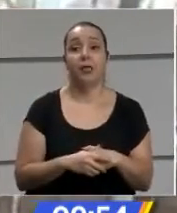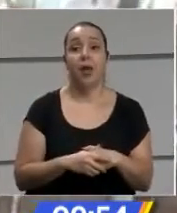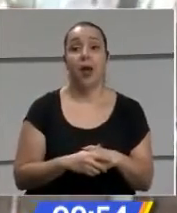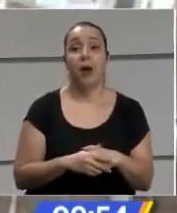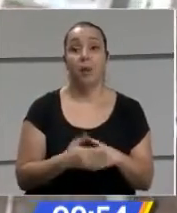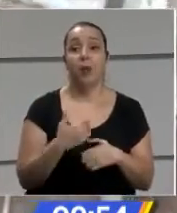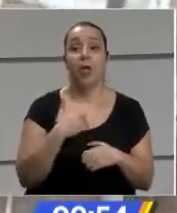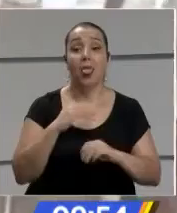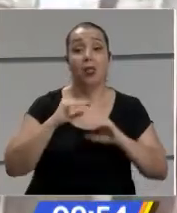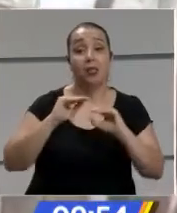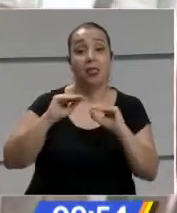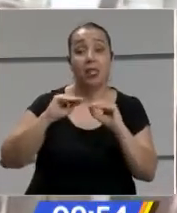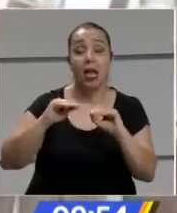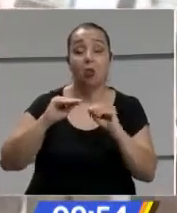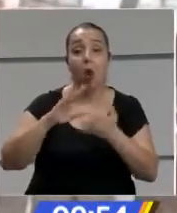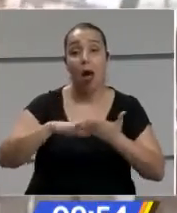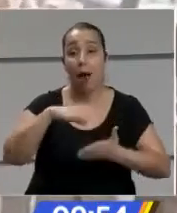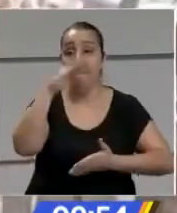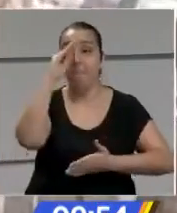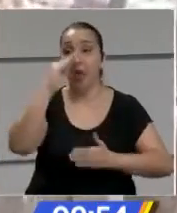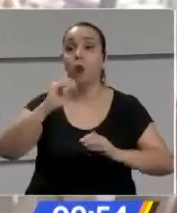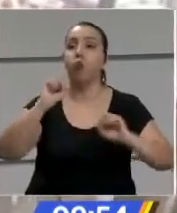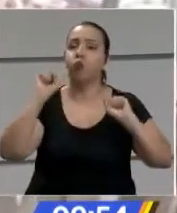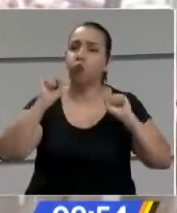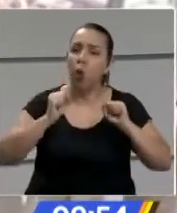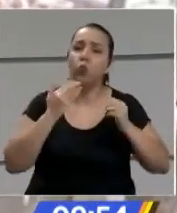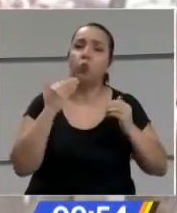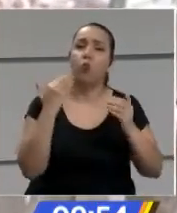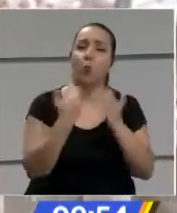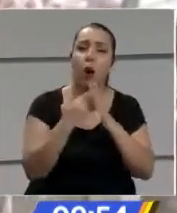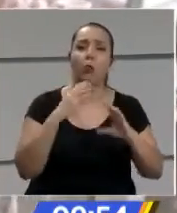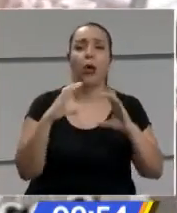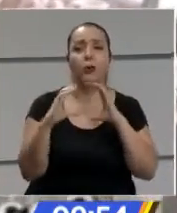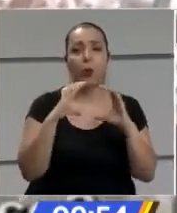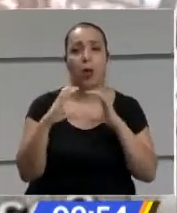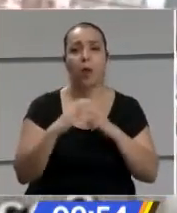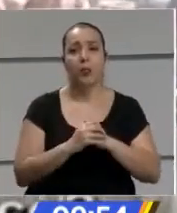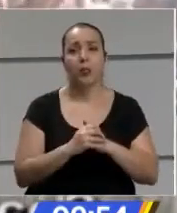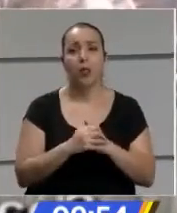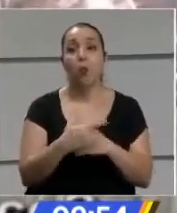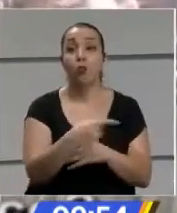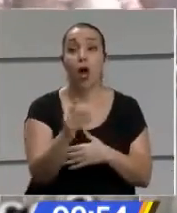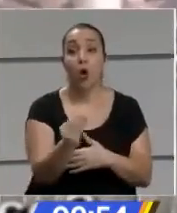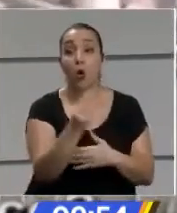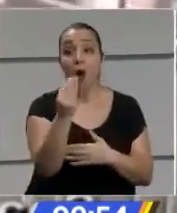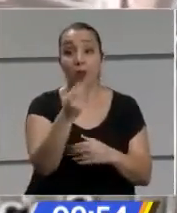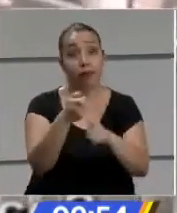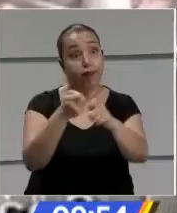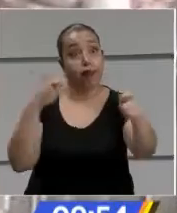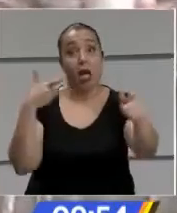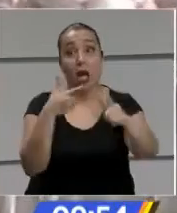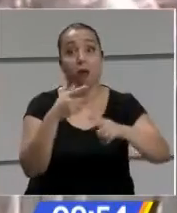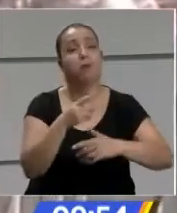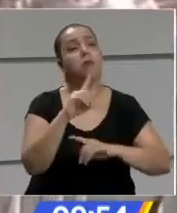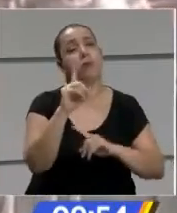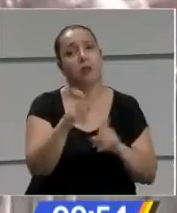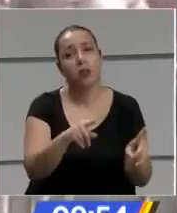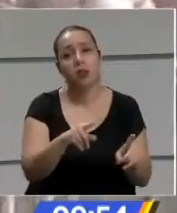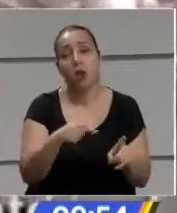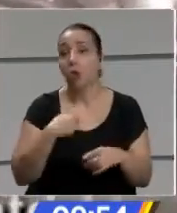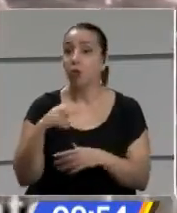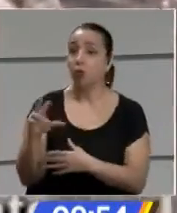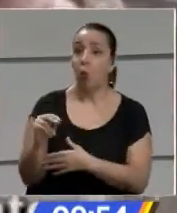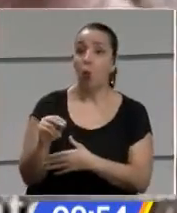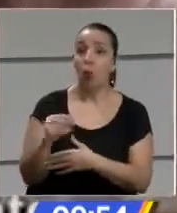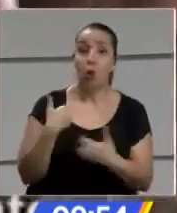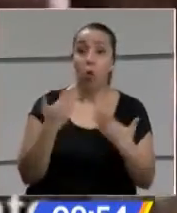Que hay una fan. Que tu inamue Colón Afachi. Narte. Mahapum mi freka ora. Horrom.